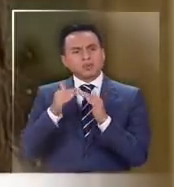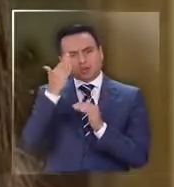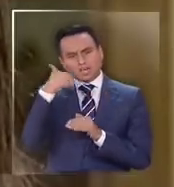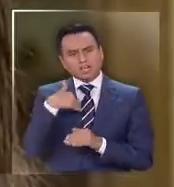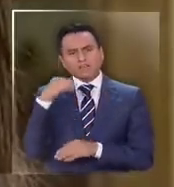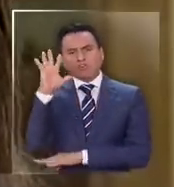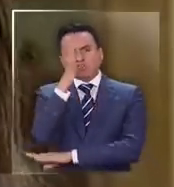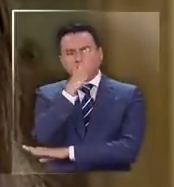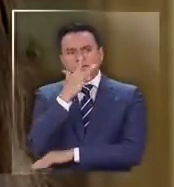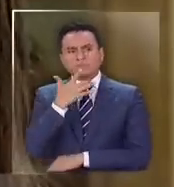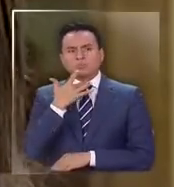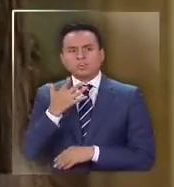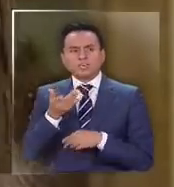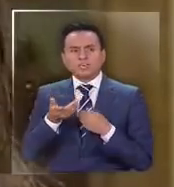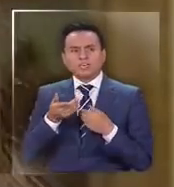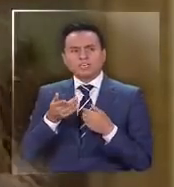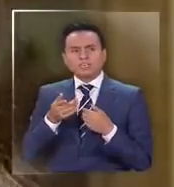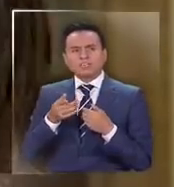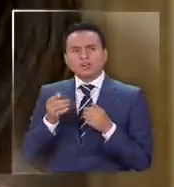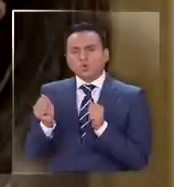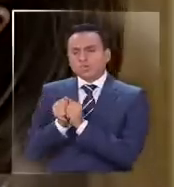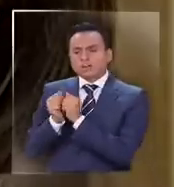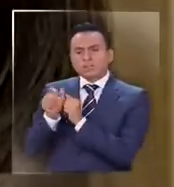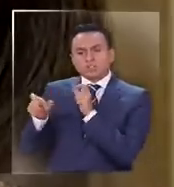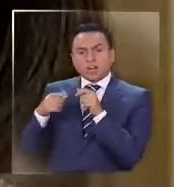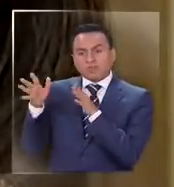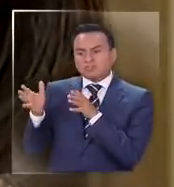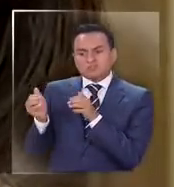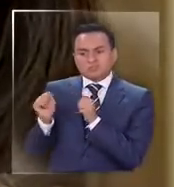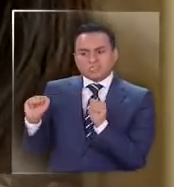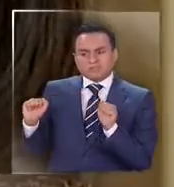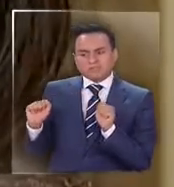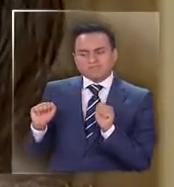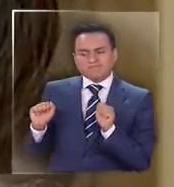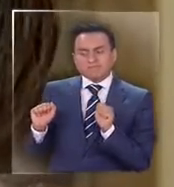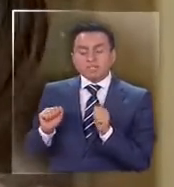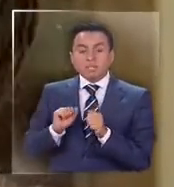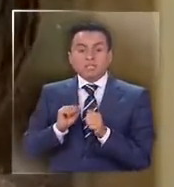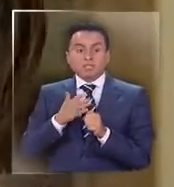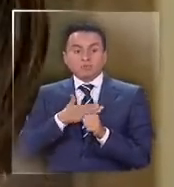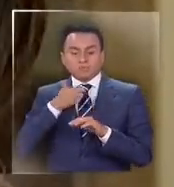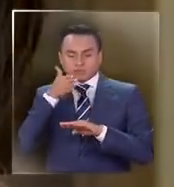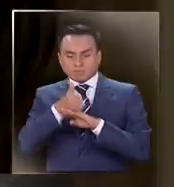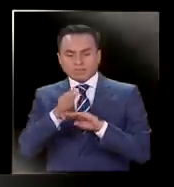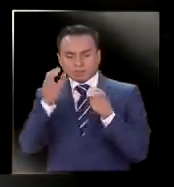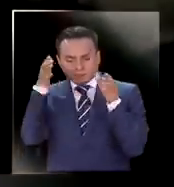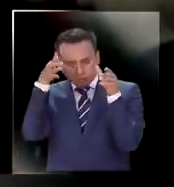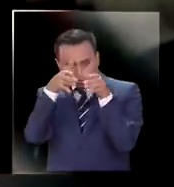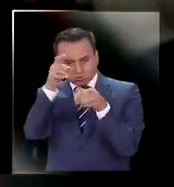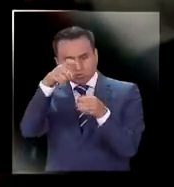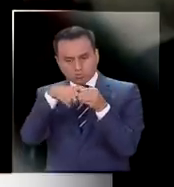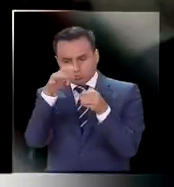porque no nos dejaba juntarnos con la gente afuera, en el fondo. O sea, si queríamos participar teníamos que estar solamente ahí.